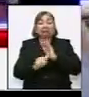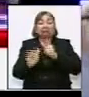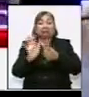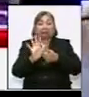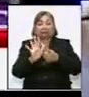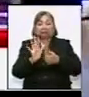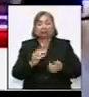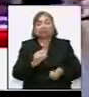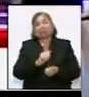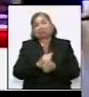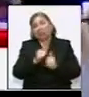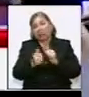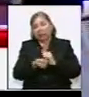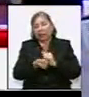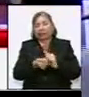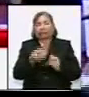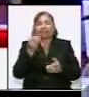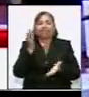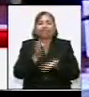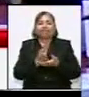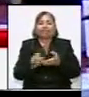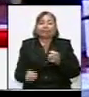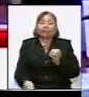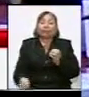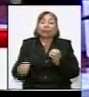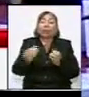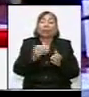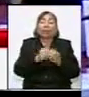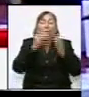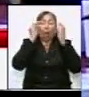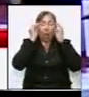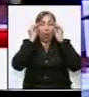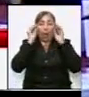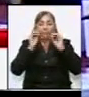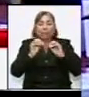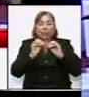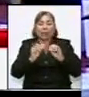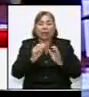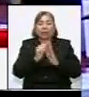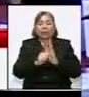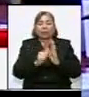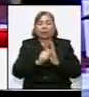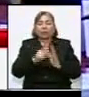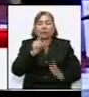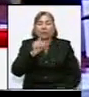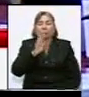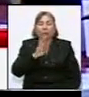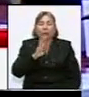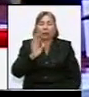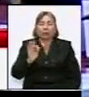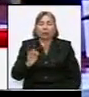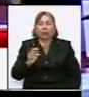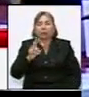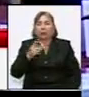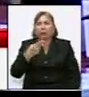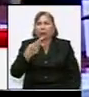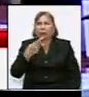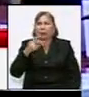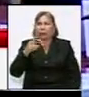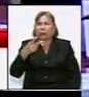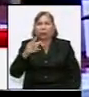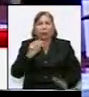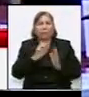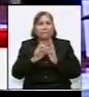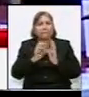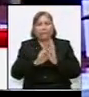código procesal penal sobre incorporar el principio de oportunidad en la articulación de 49 el primer y el segundo párrafo referido a